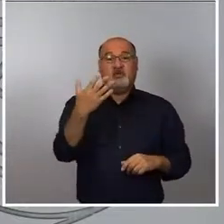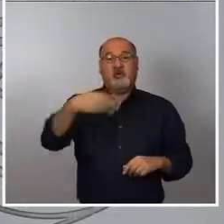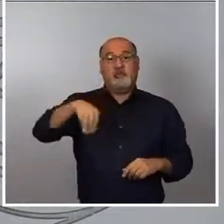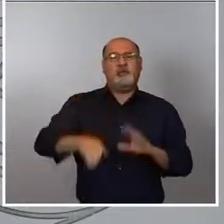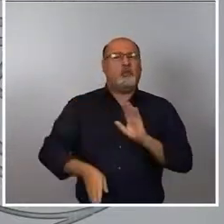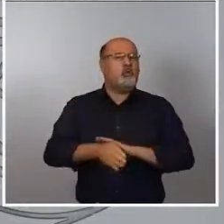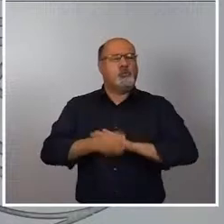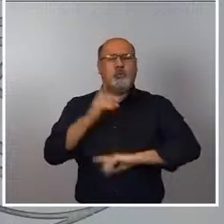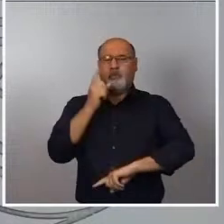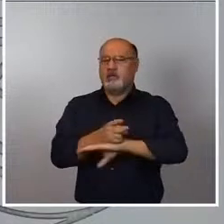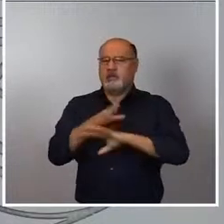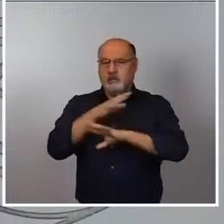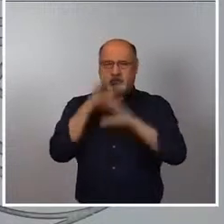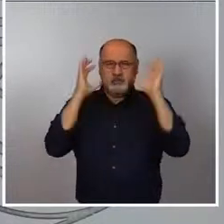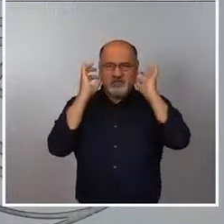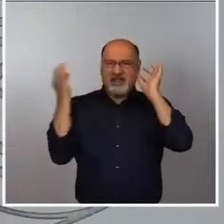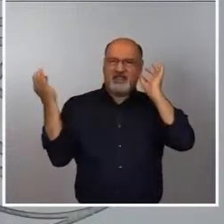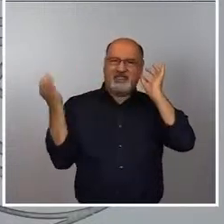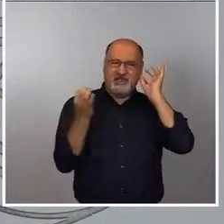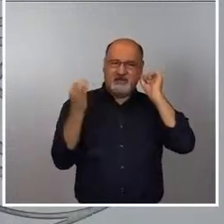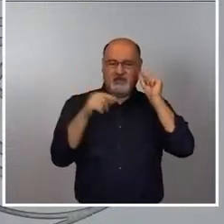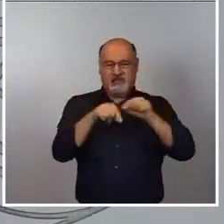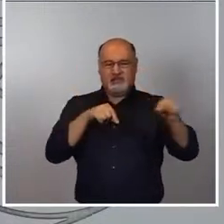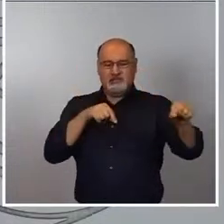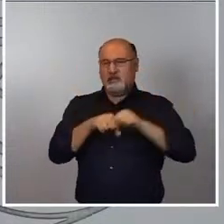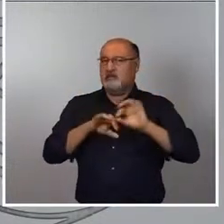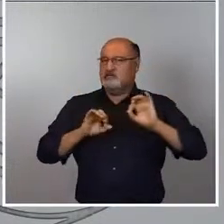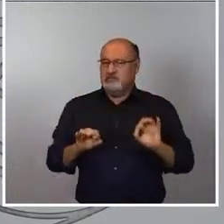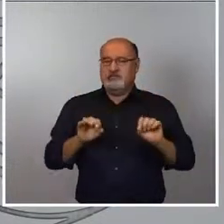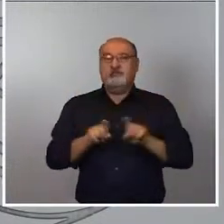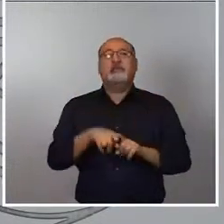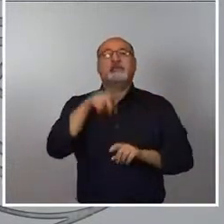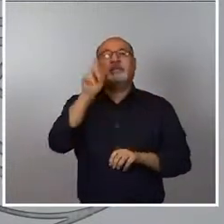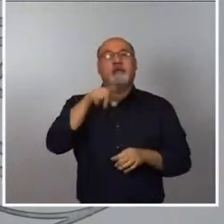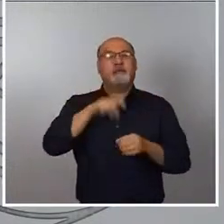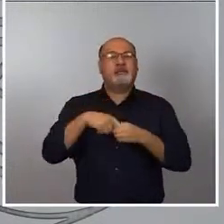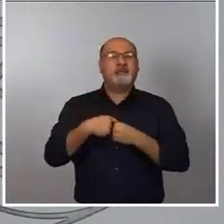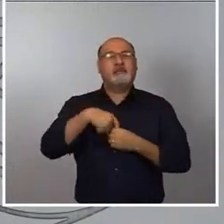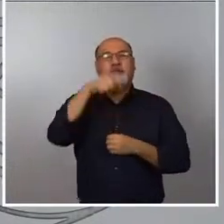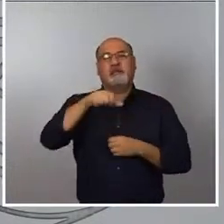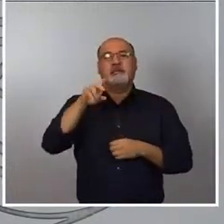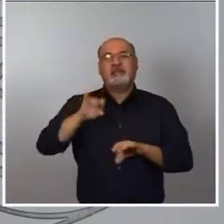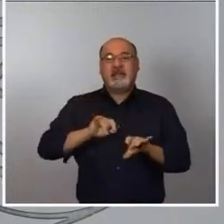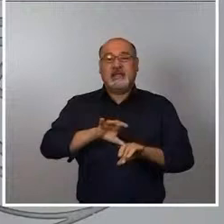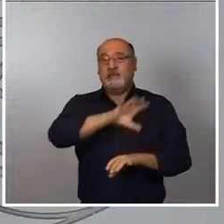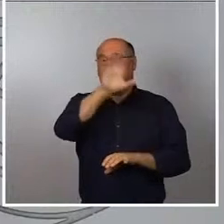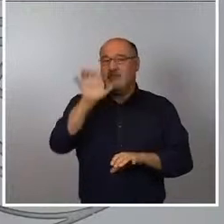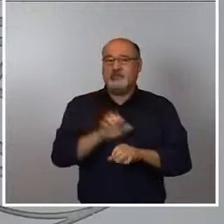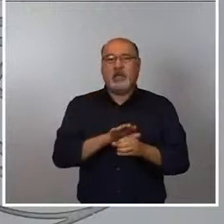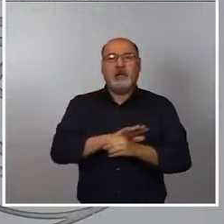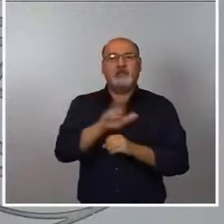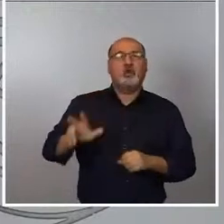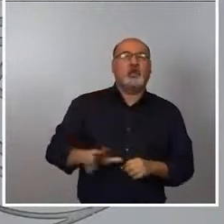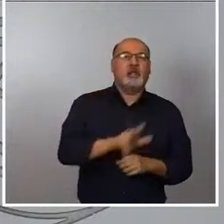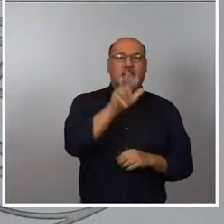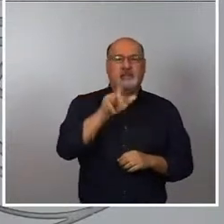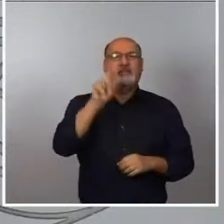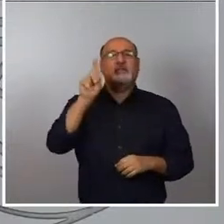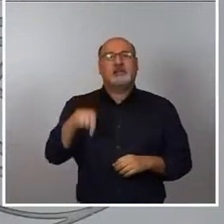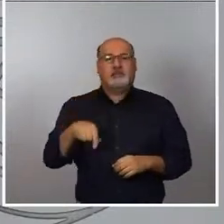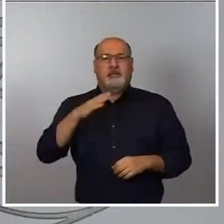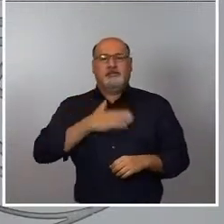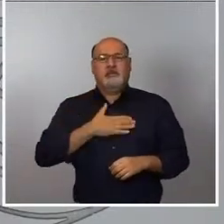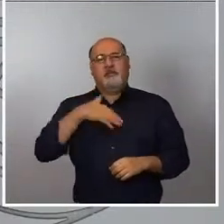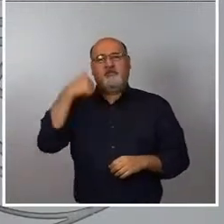obligatoria y también que participan personas de diferentes territorios también tanto del ámbito nacional como también de fuera